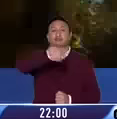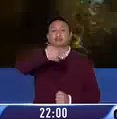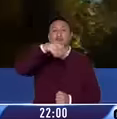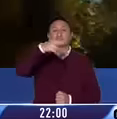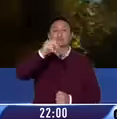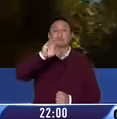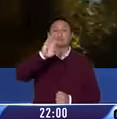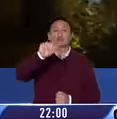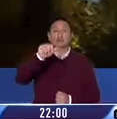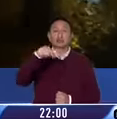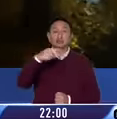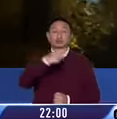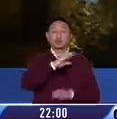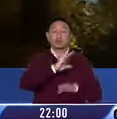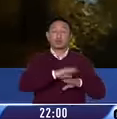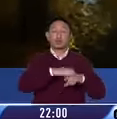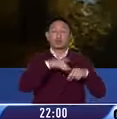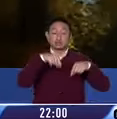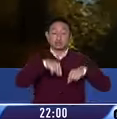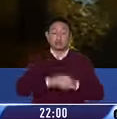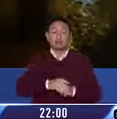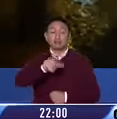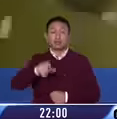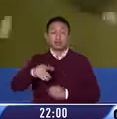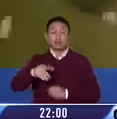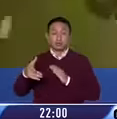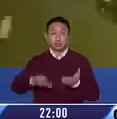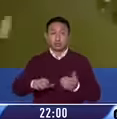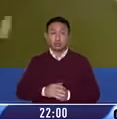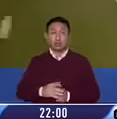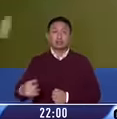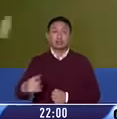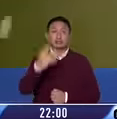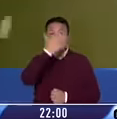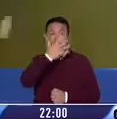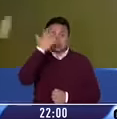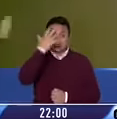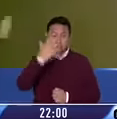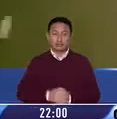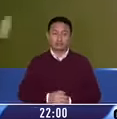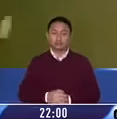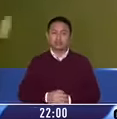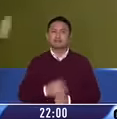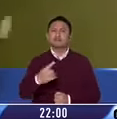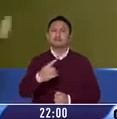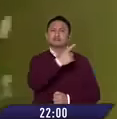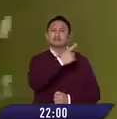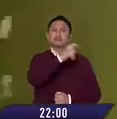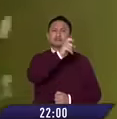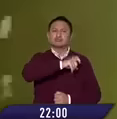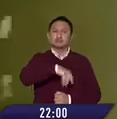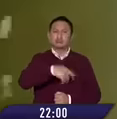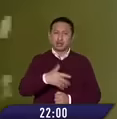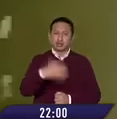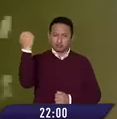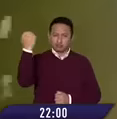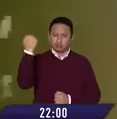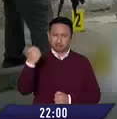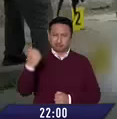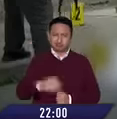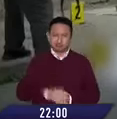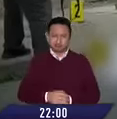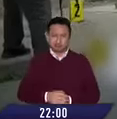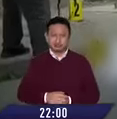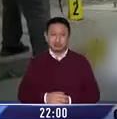ser el responsable de varias muertes violentas en la ciudad de Esmeraldas. El supuesto sicario ganó fama de ser malo, grababa